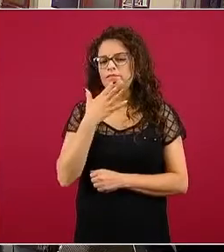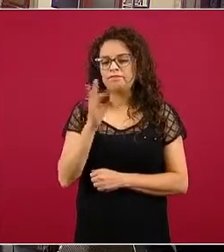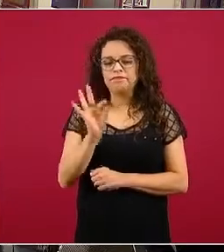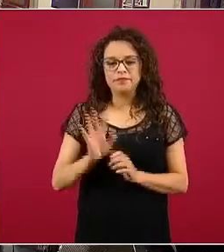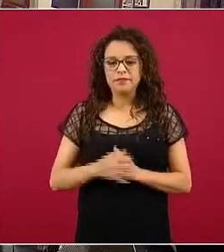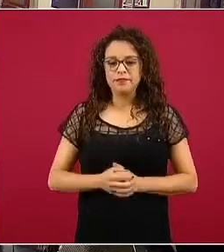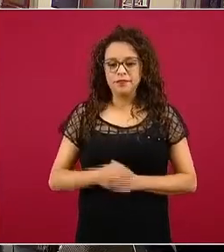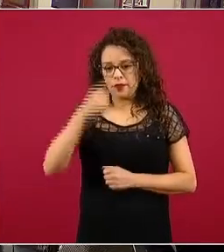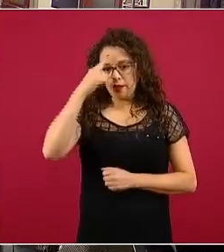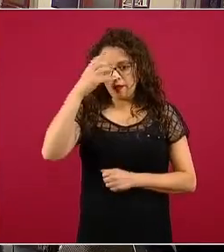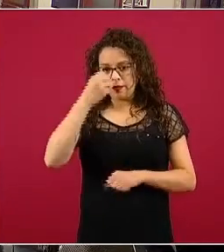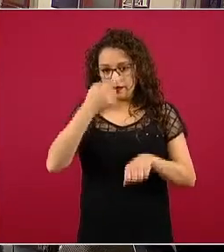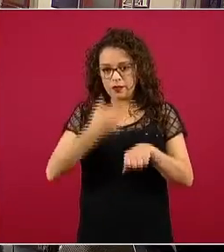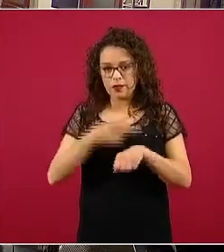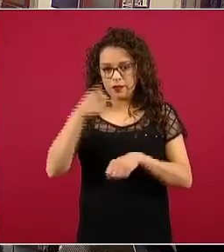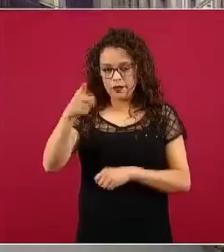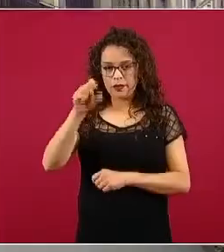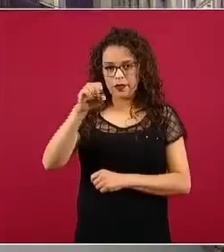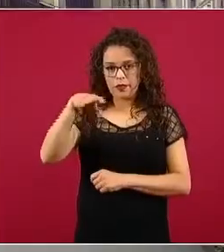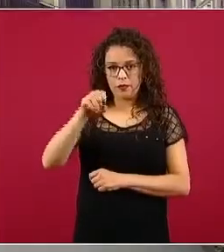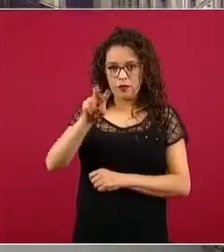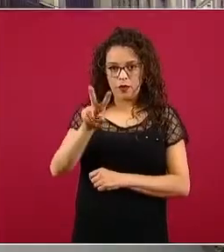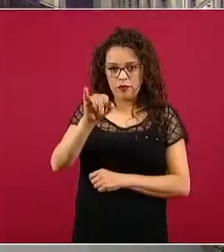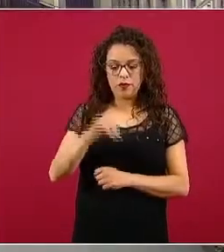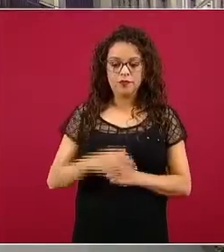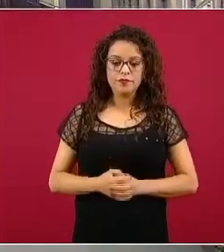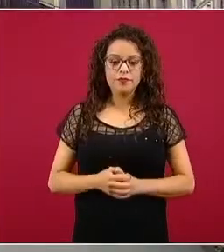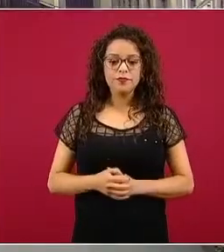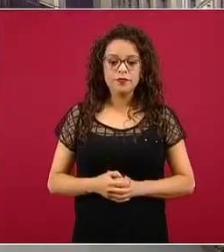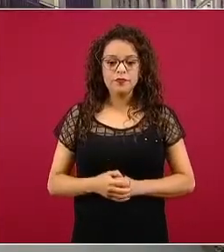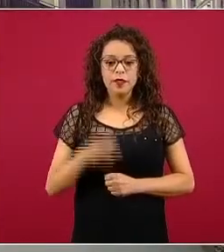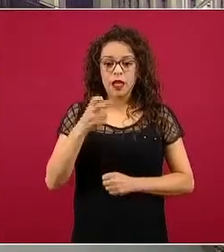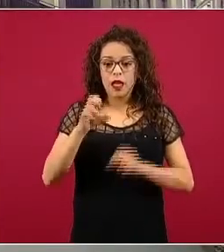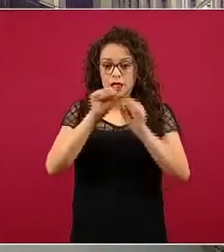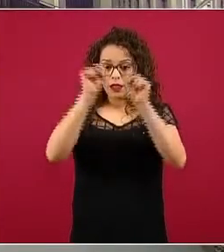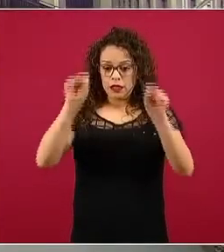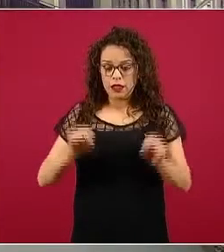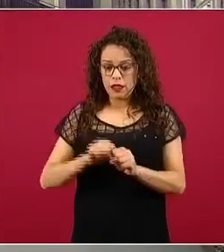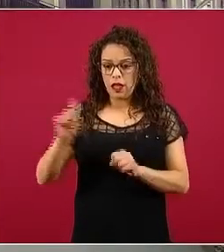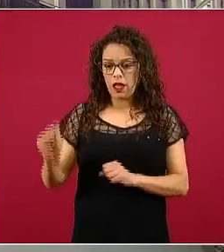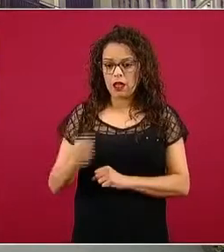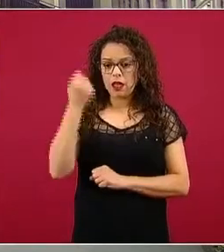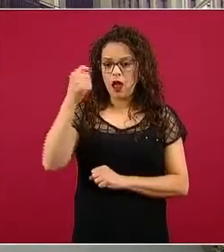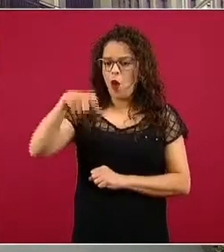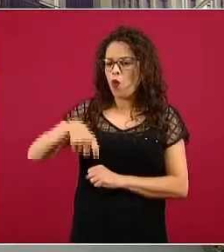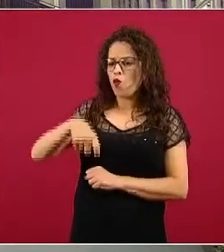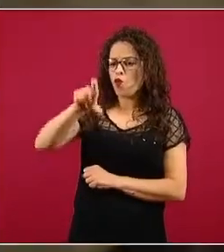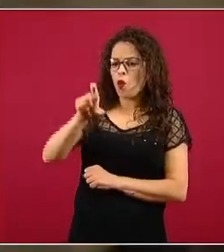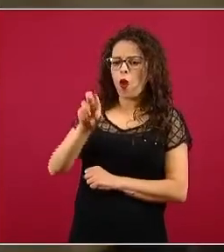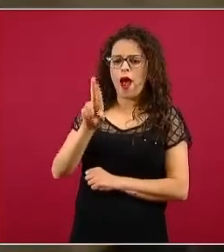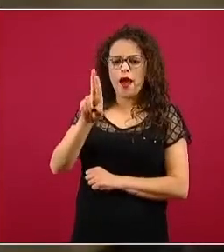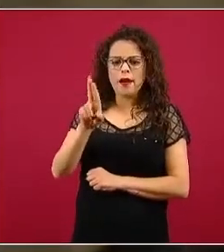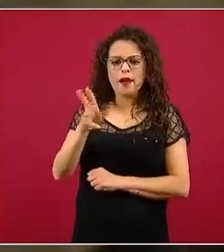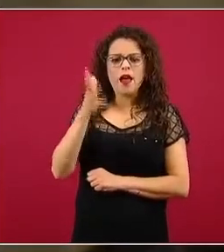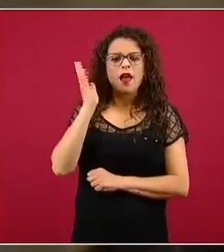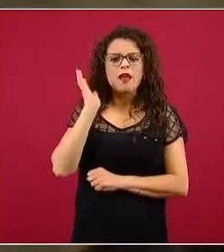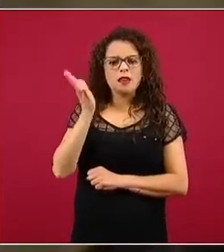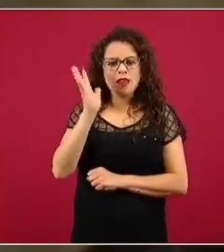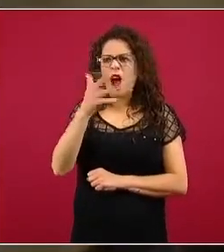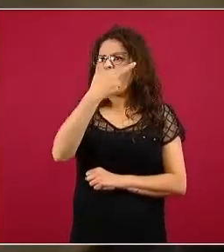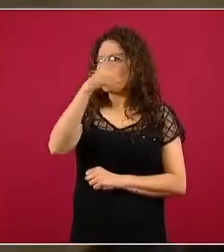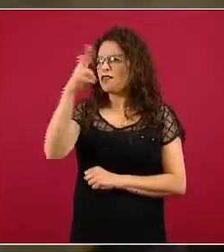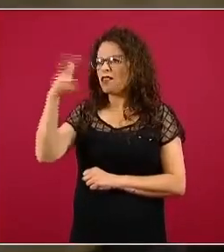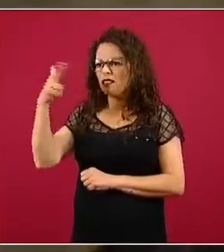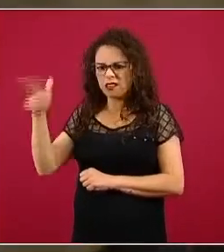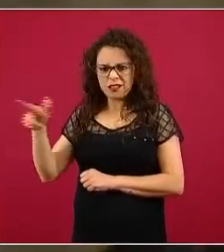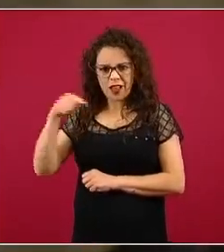el secretario de Movilidad. Con respecto a este sistema y esta tecnología del QR que ya se está aplicando en la mayoría de los restaurantes